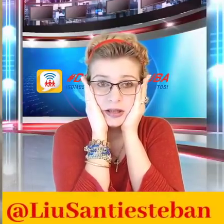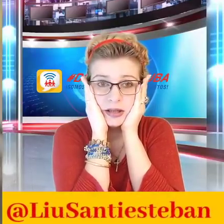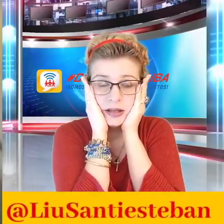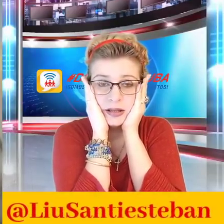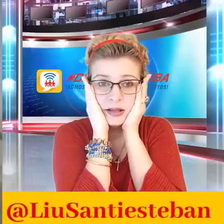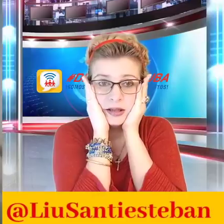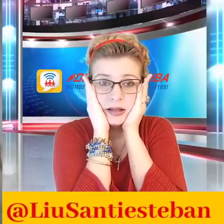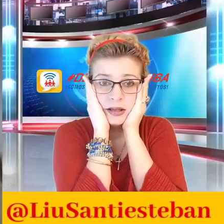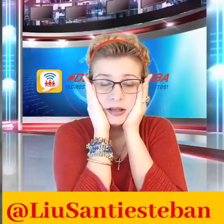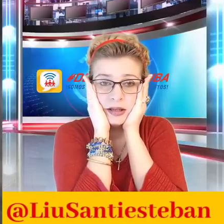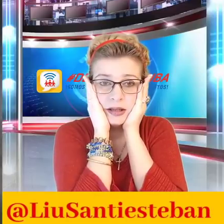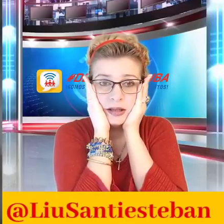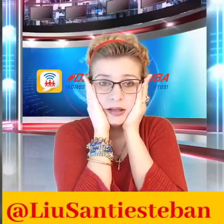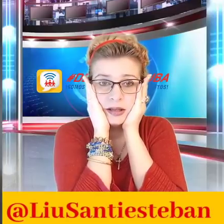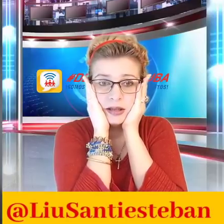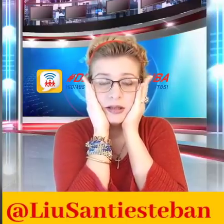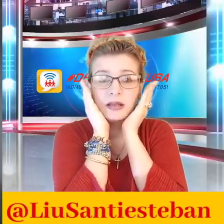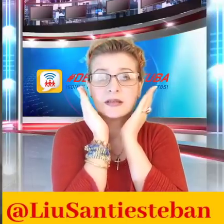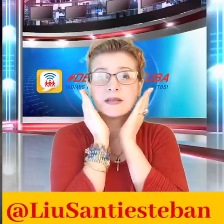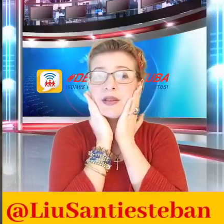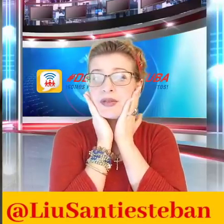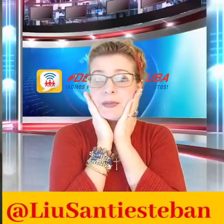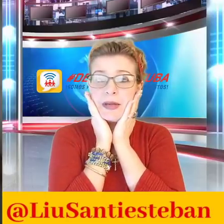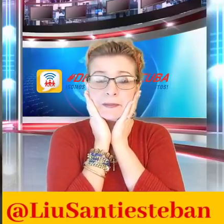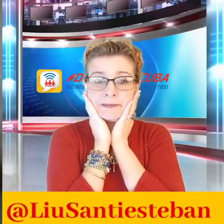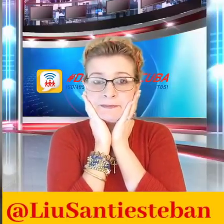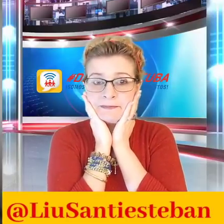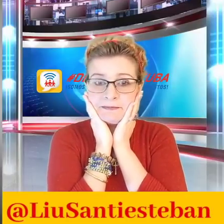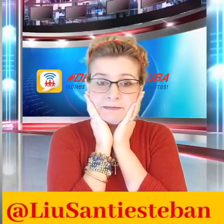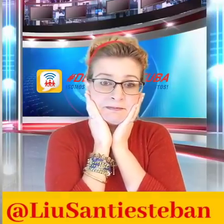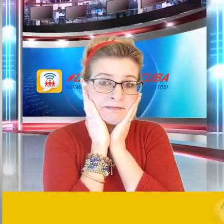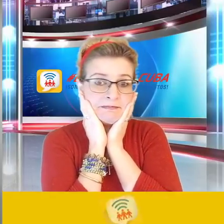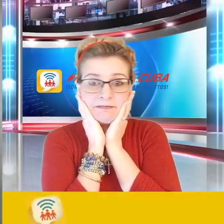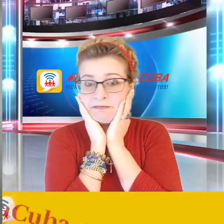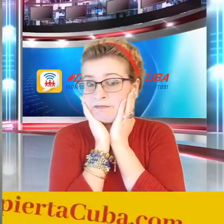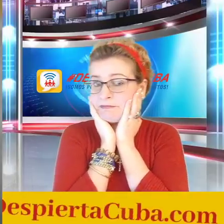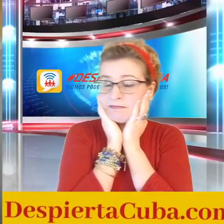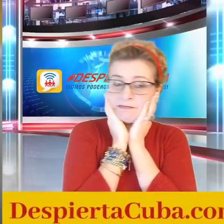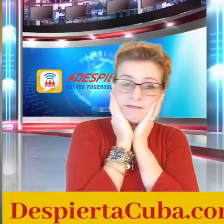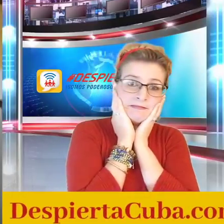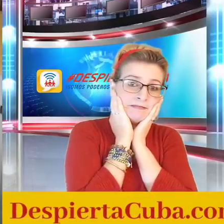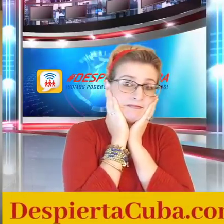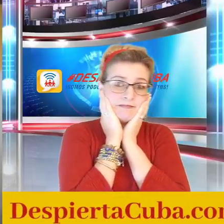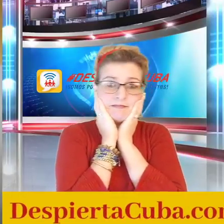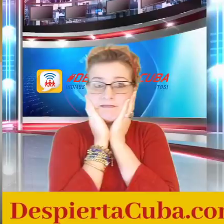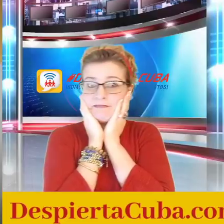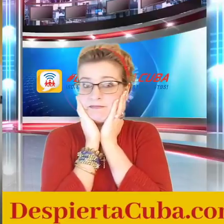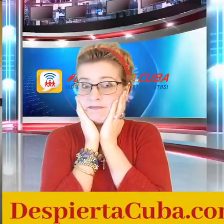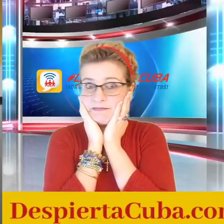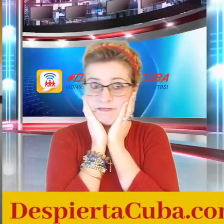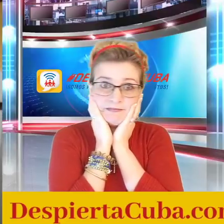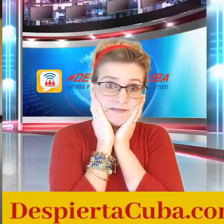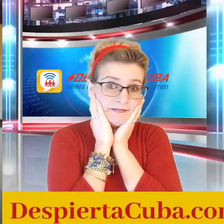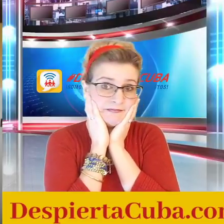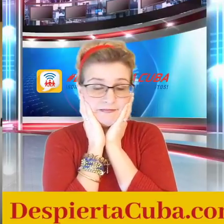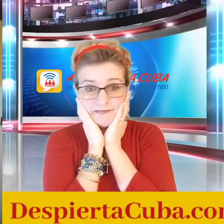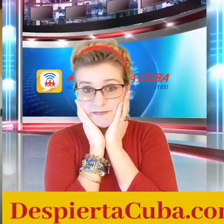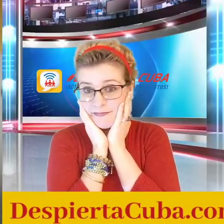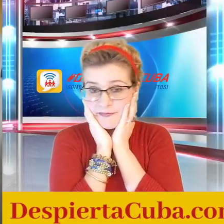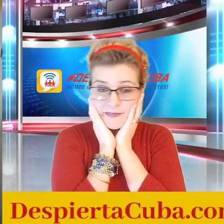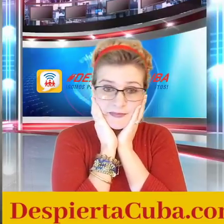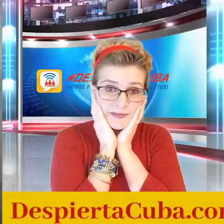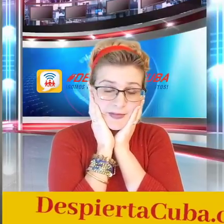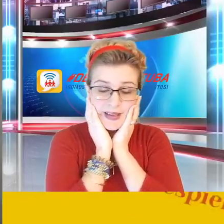Esto es una cagazón por todos lados, inundado todo. Mira los baños, mira la